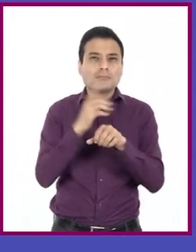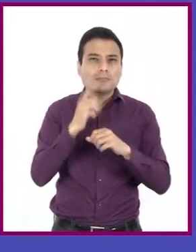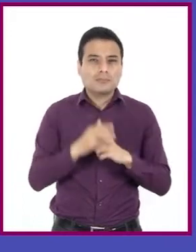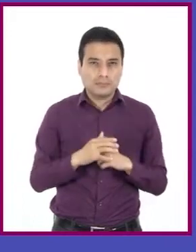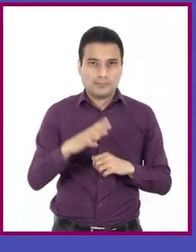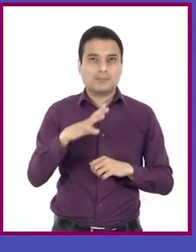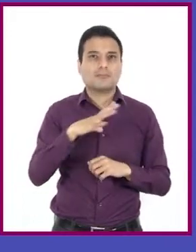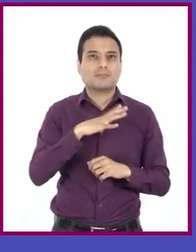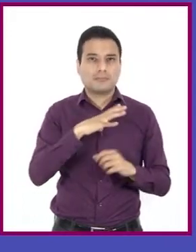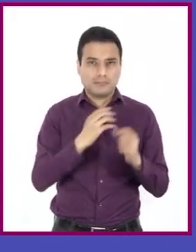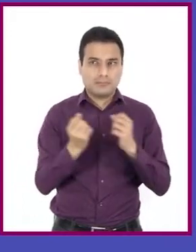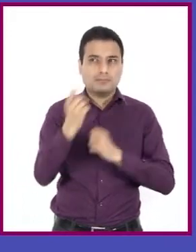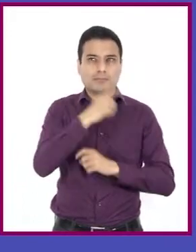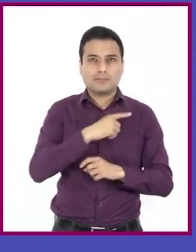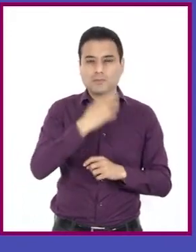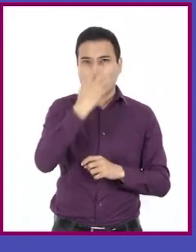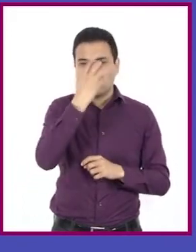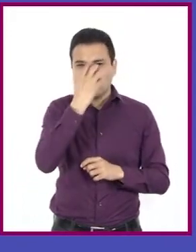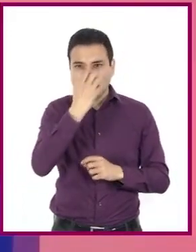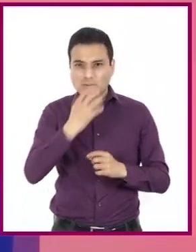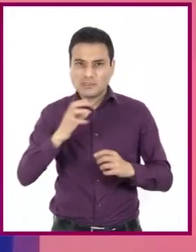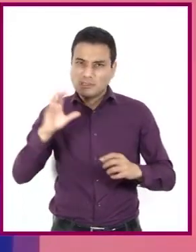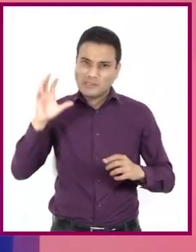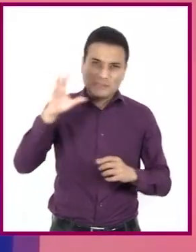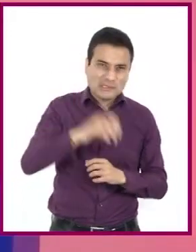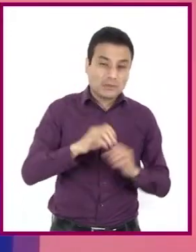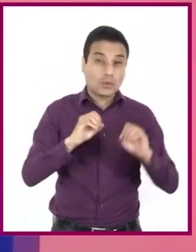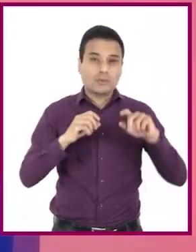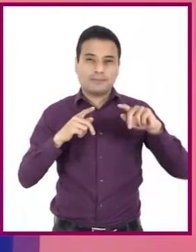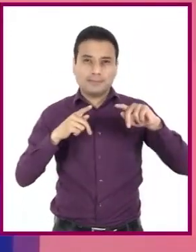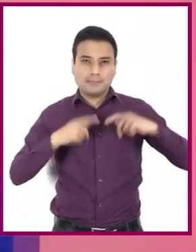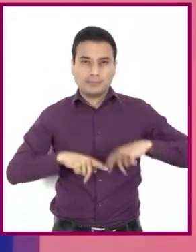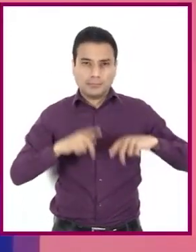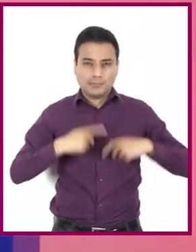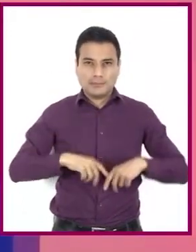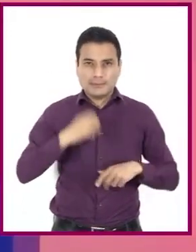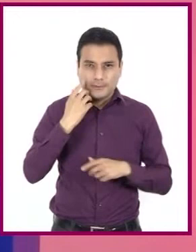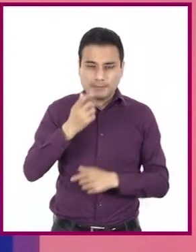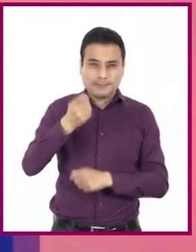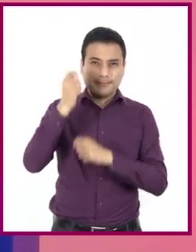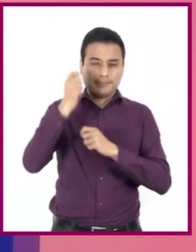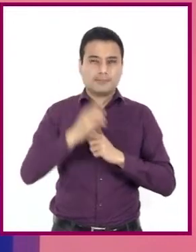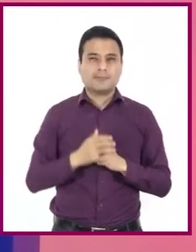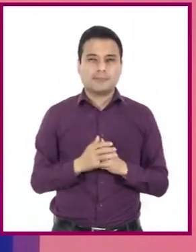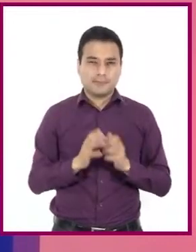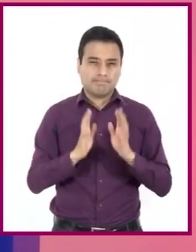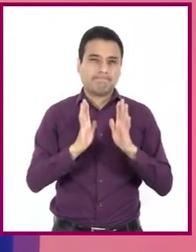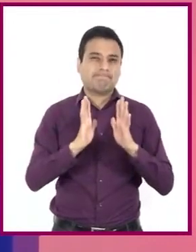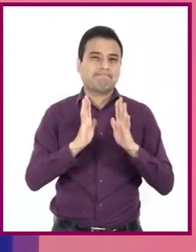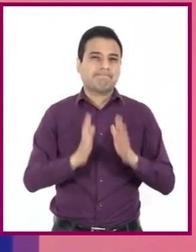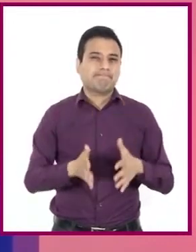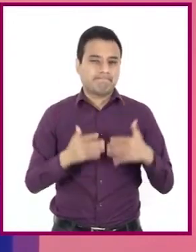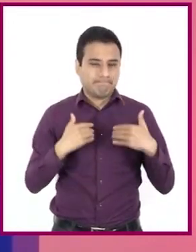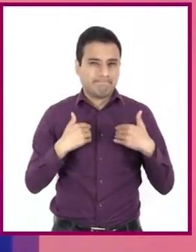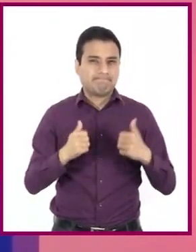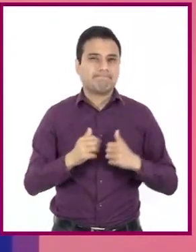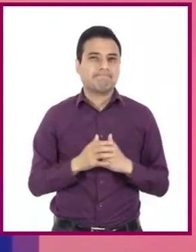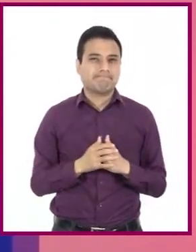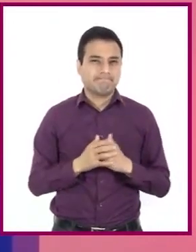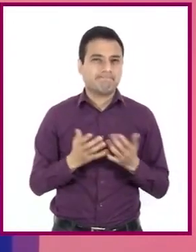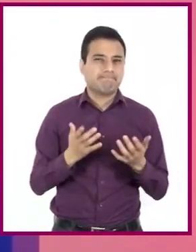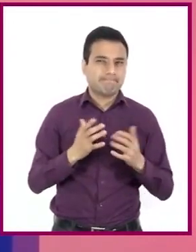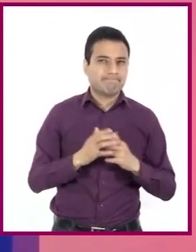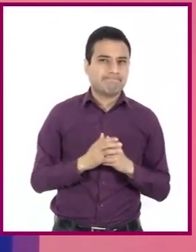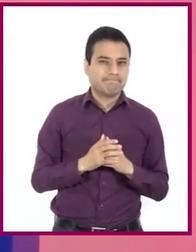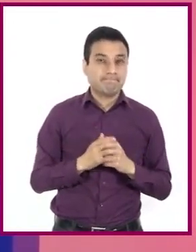esperan fieras y humanos que los quieren cazar. Profesor, con todo lo anterior puedo observar que las formas gráficas